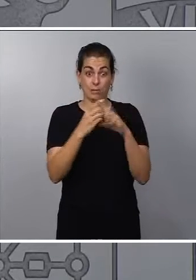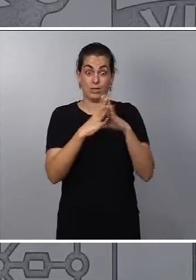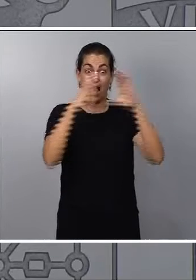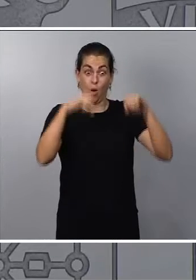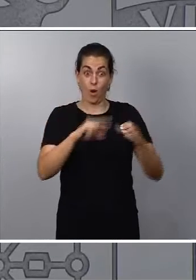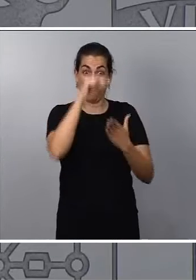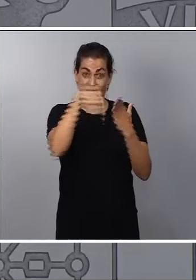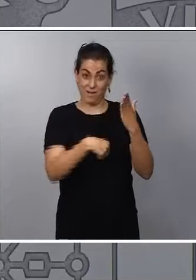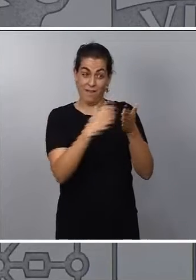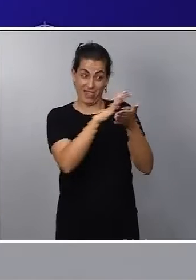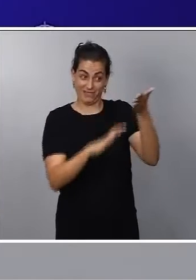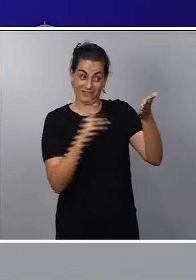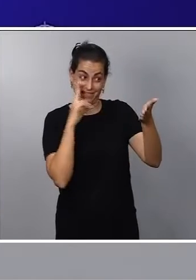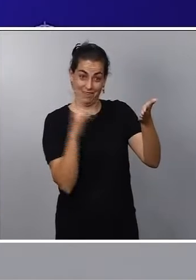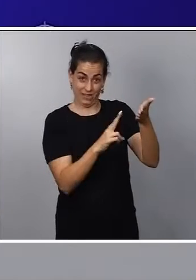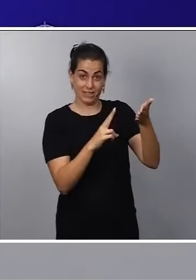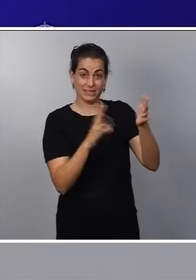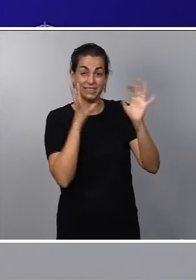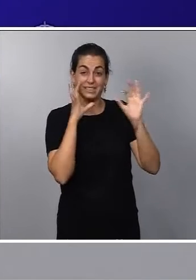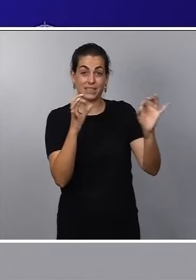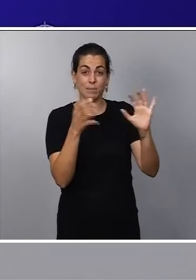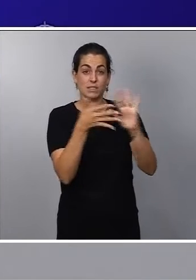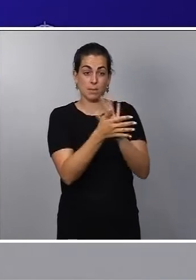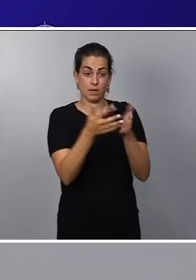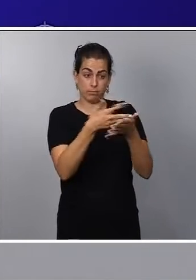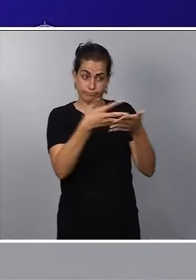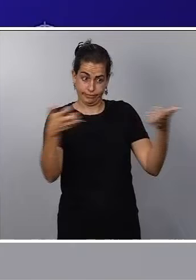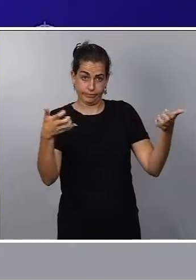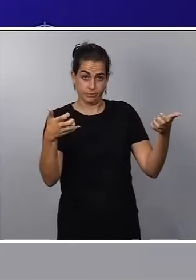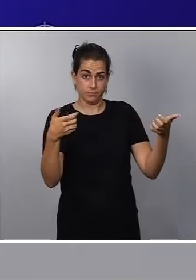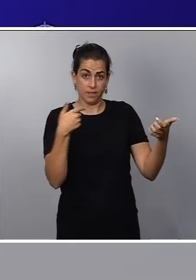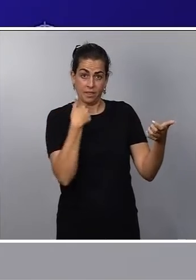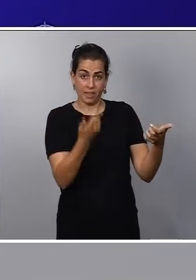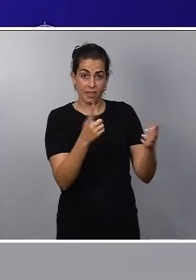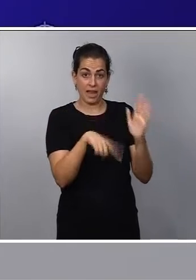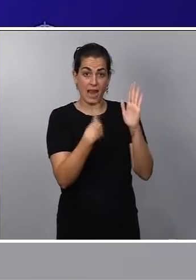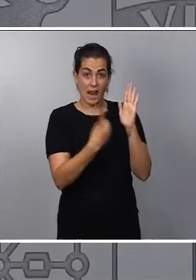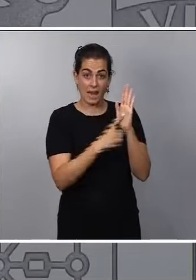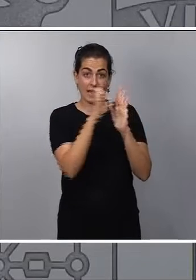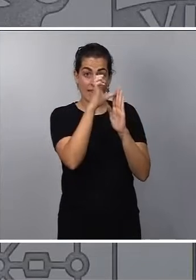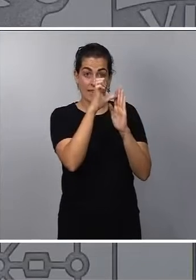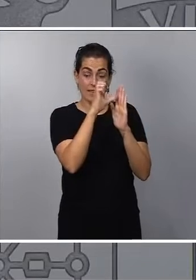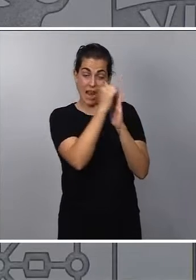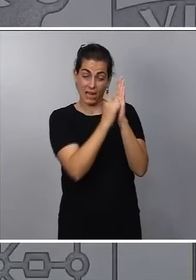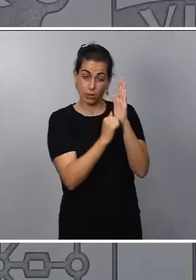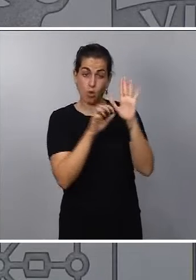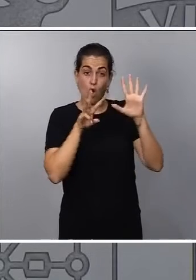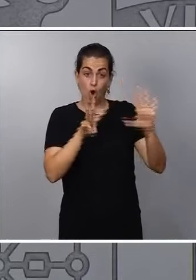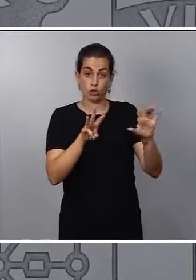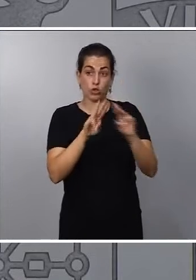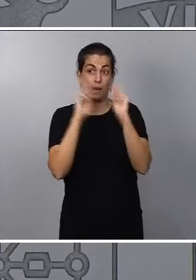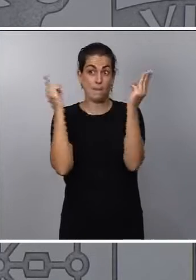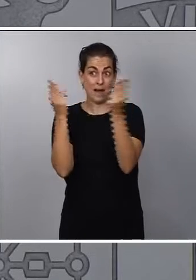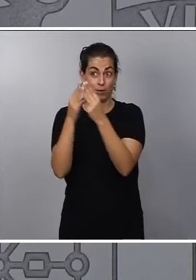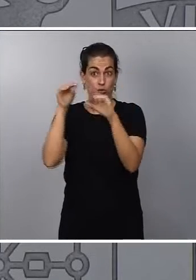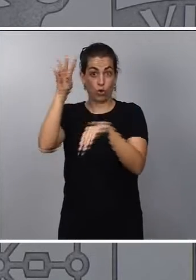Es exactamente la literalidad de lo que hoy dice la Ley 8 del Parlamento de Cataluña, aprobada con un 80